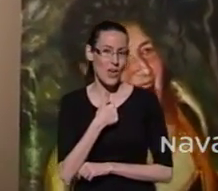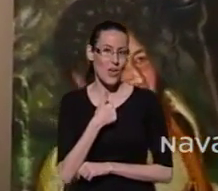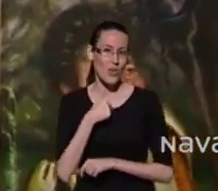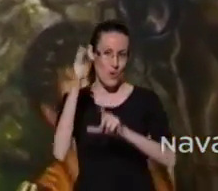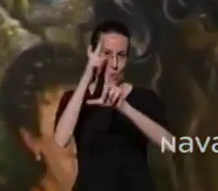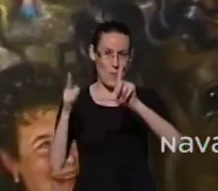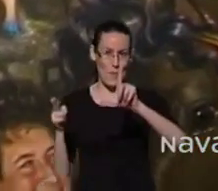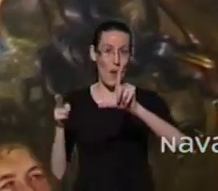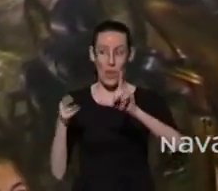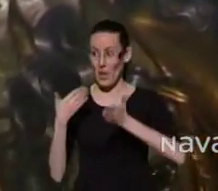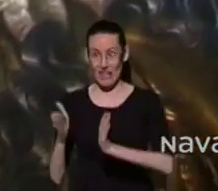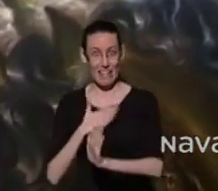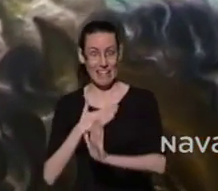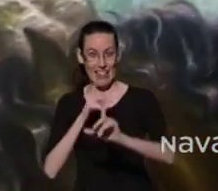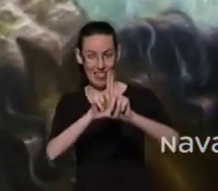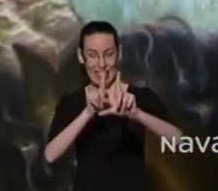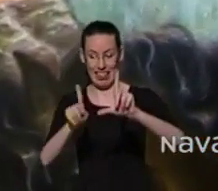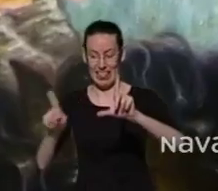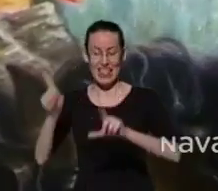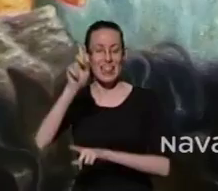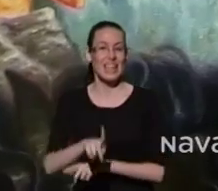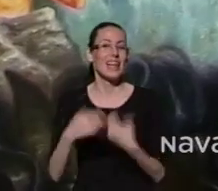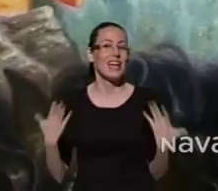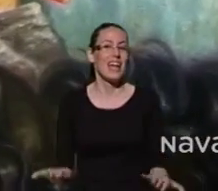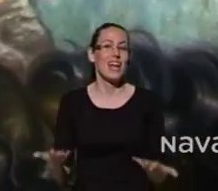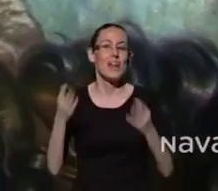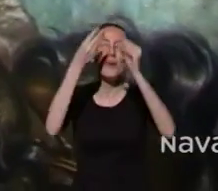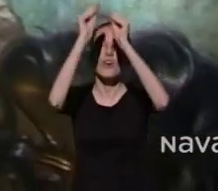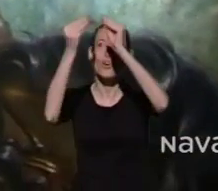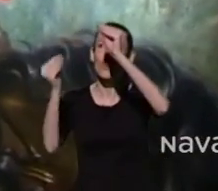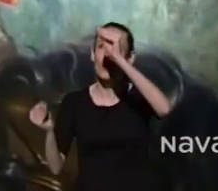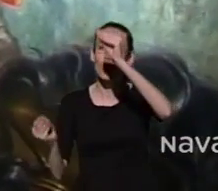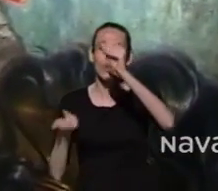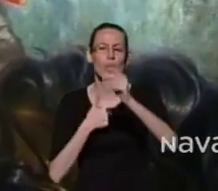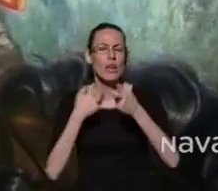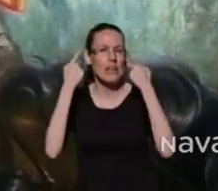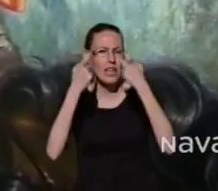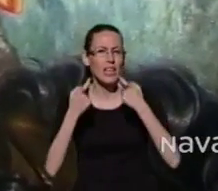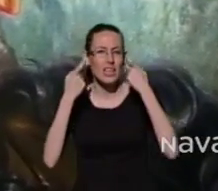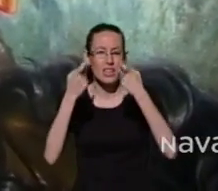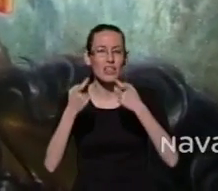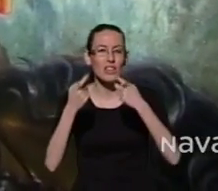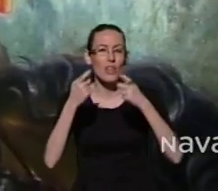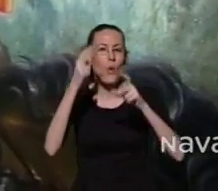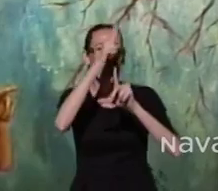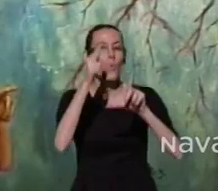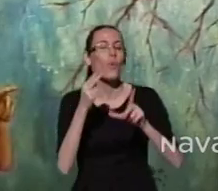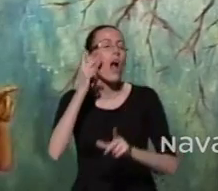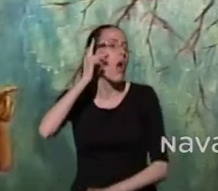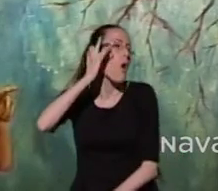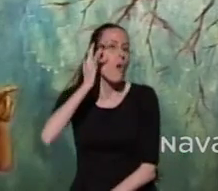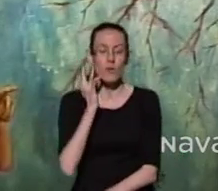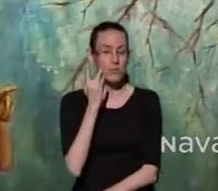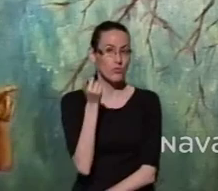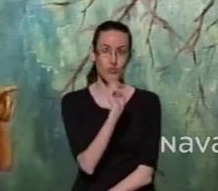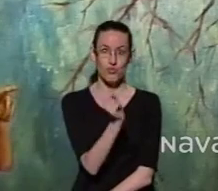Entonces, la composición... no intento hacer cuadros originales como tal. Lo que